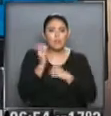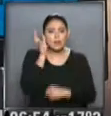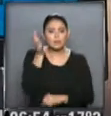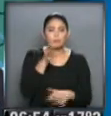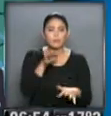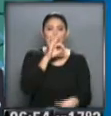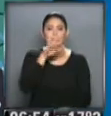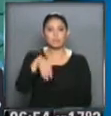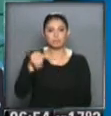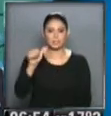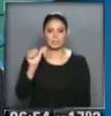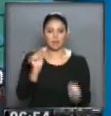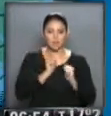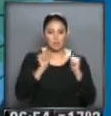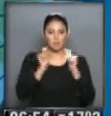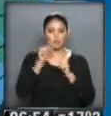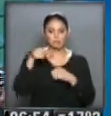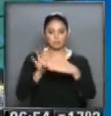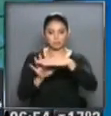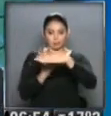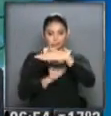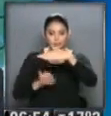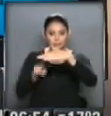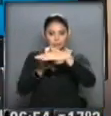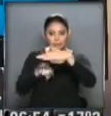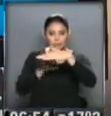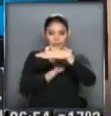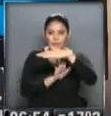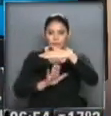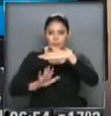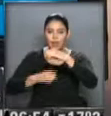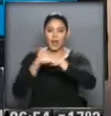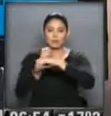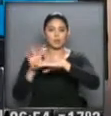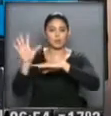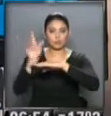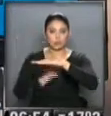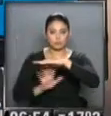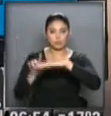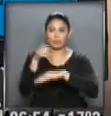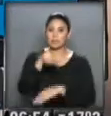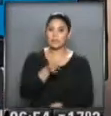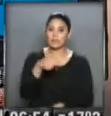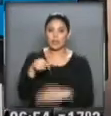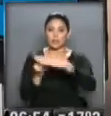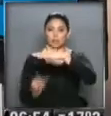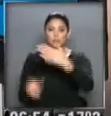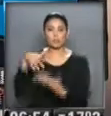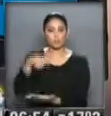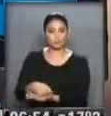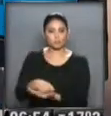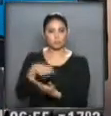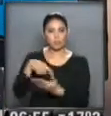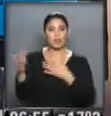orden de los 6 grados bajo cero. Este sistema de alta presión lentamente se irá desplazando hacia el norte. Observen que ya aquí en el sur de la provincia de Buenos Aires